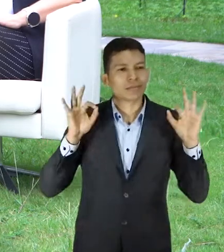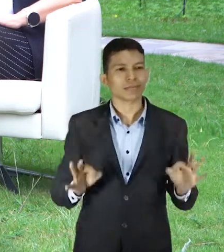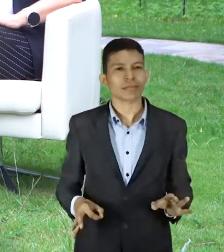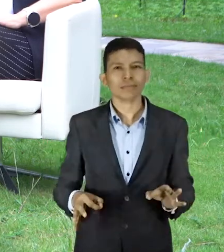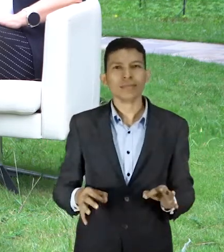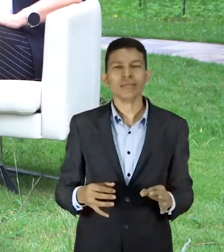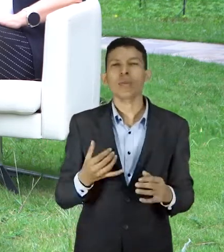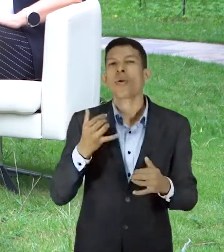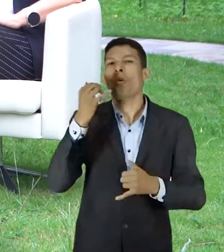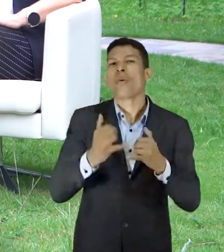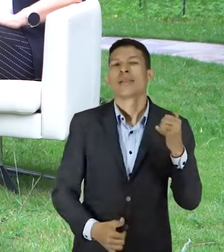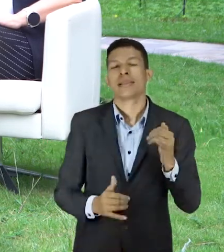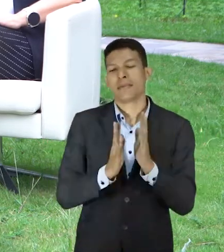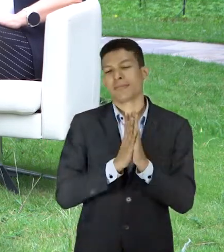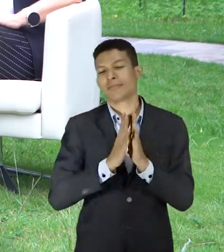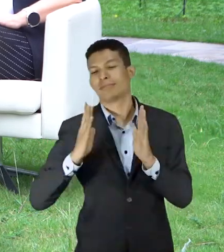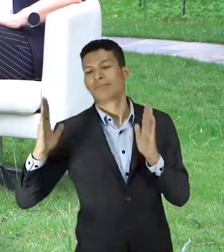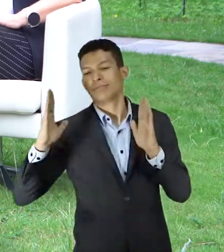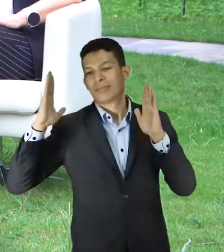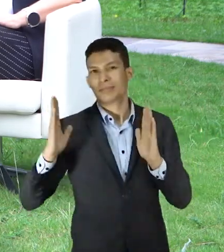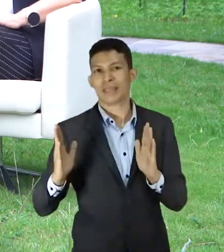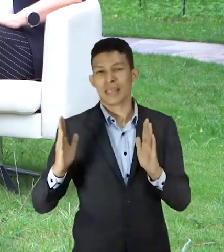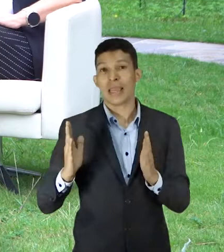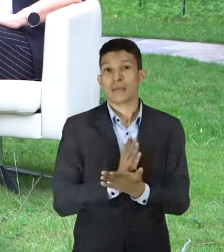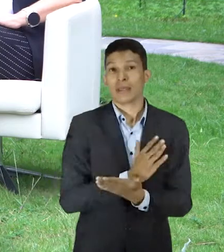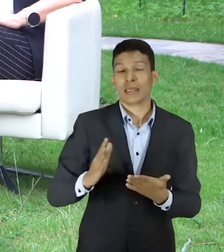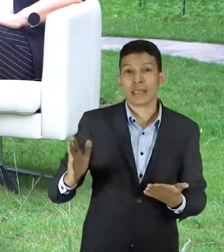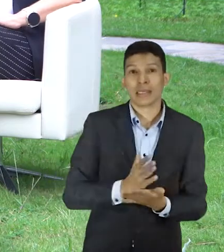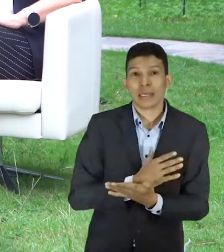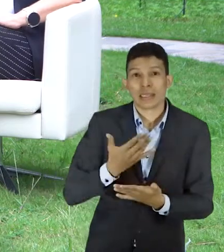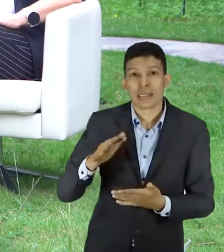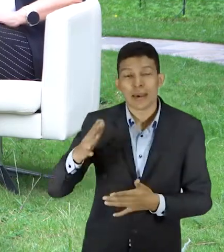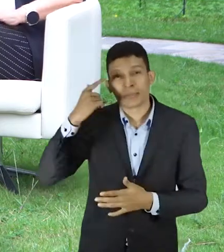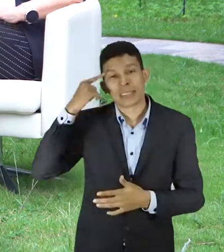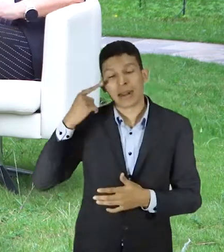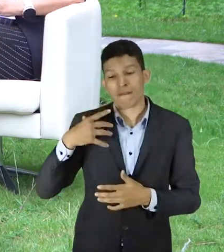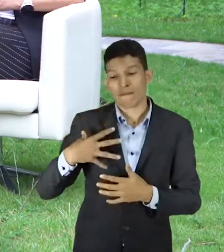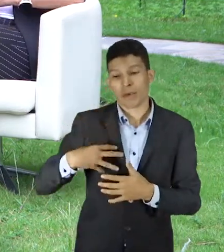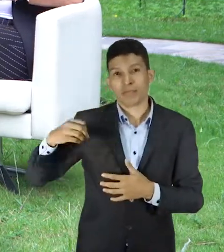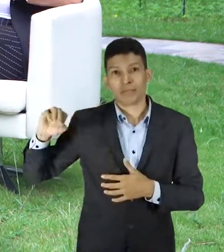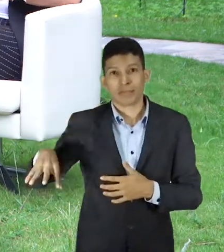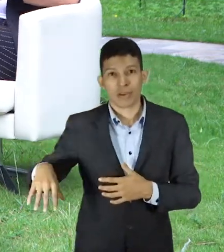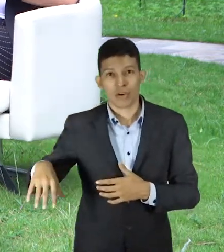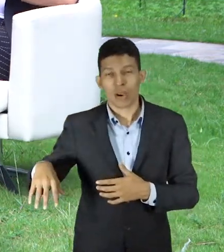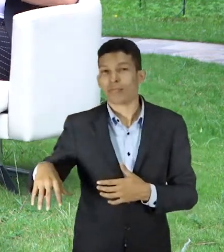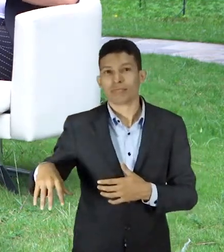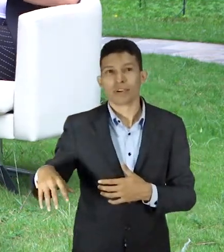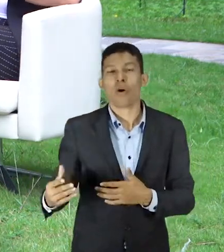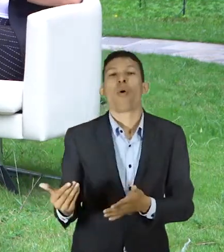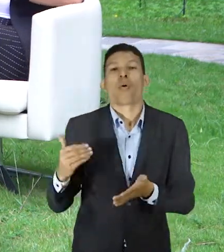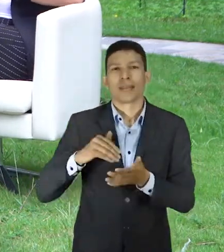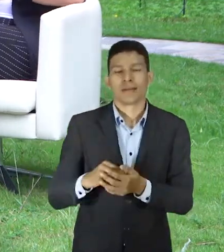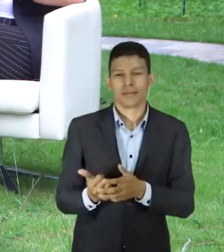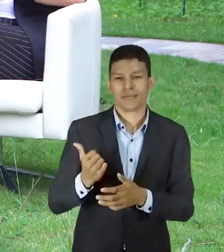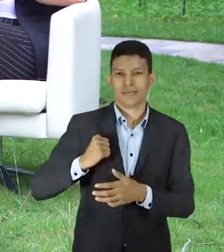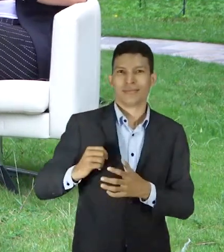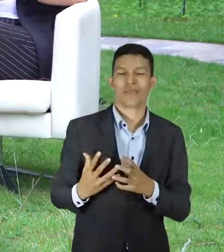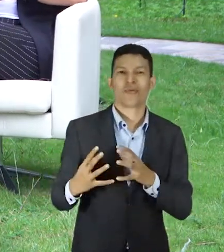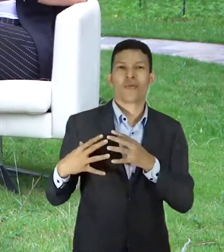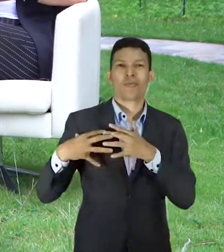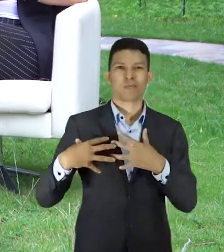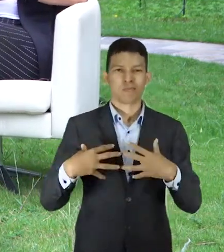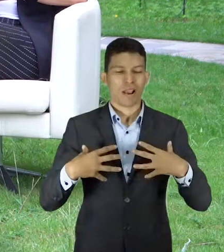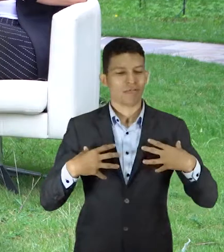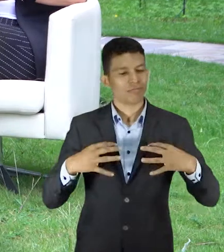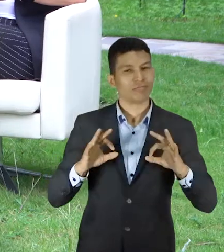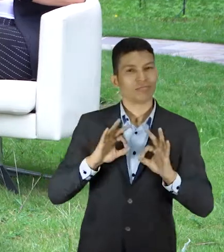pues siente que ha perdido una parte de su esencia. Sí. Y te cuento que eso... Es